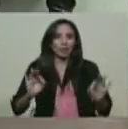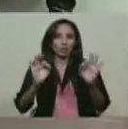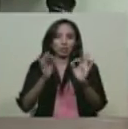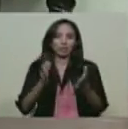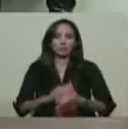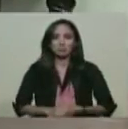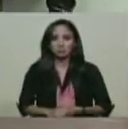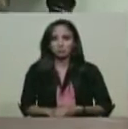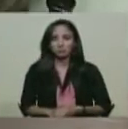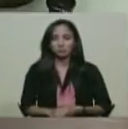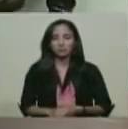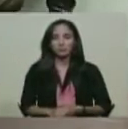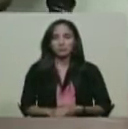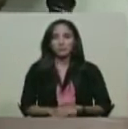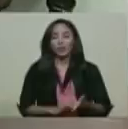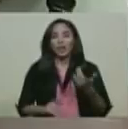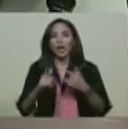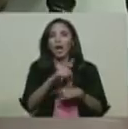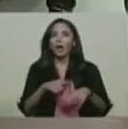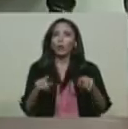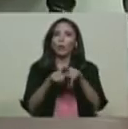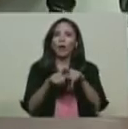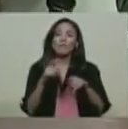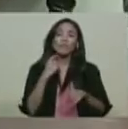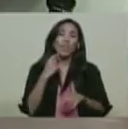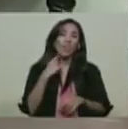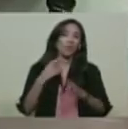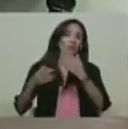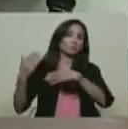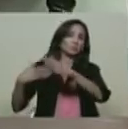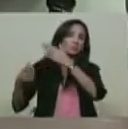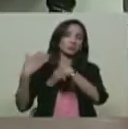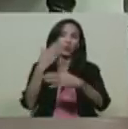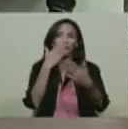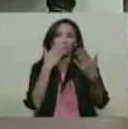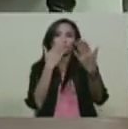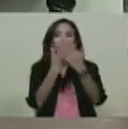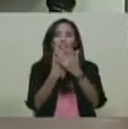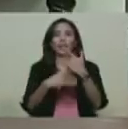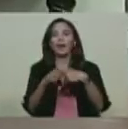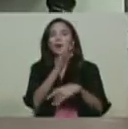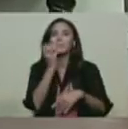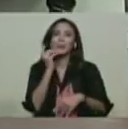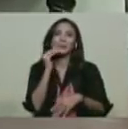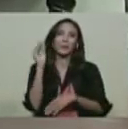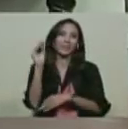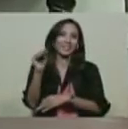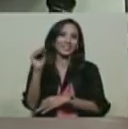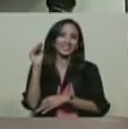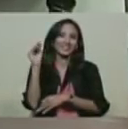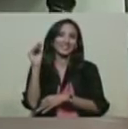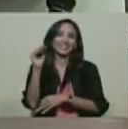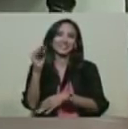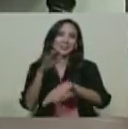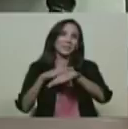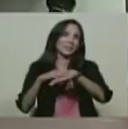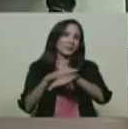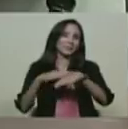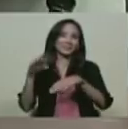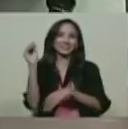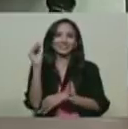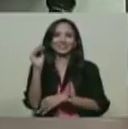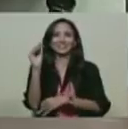Y con un dinosaurio, la Cuarta República al frente, con el perdón de los dinosaurios. Y la